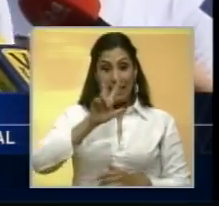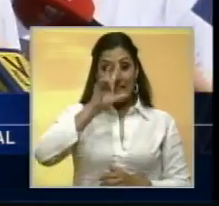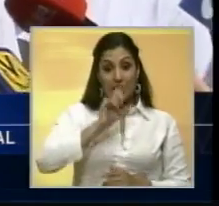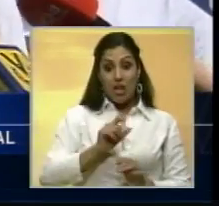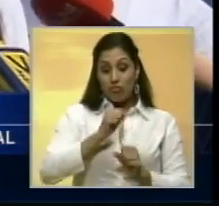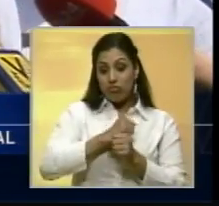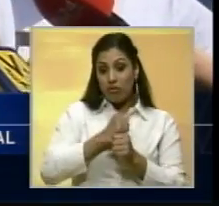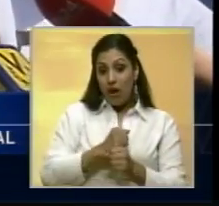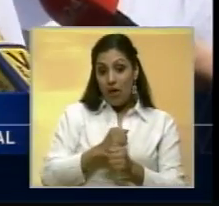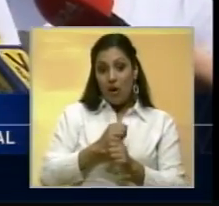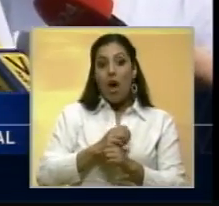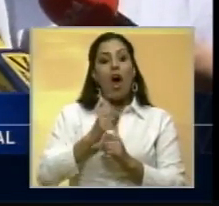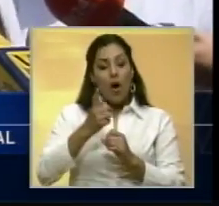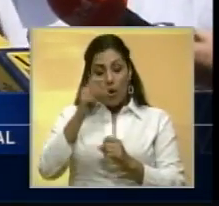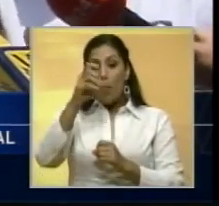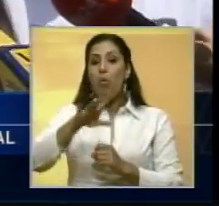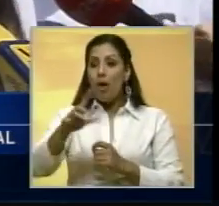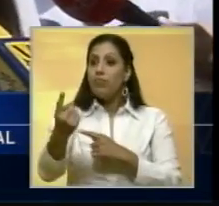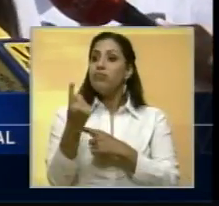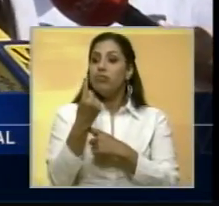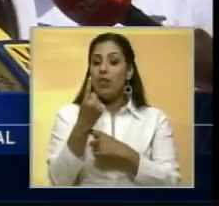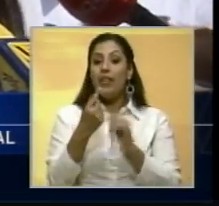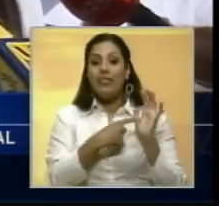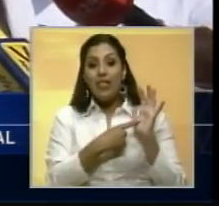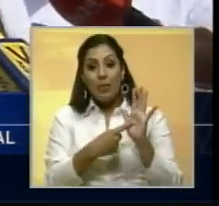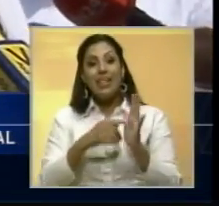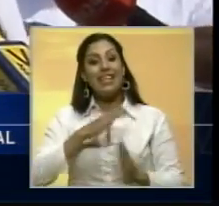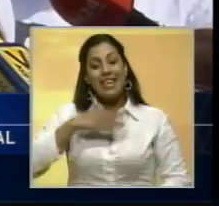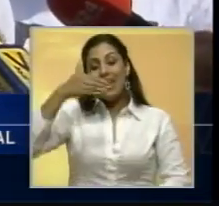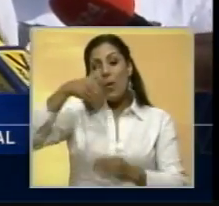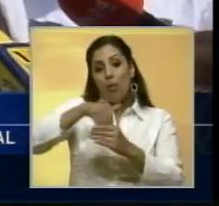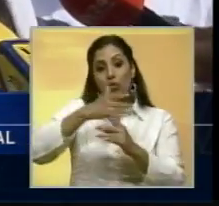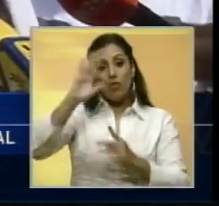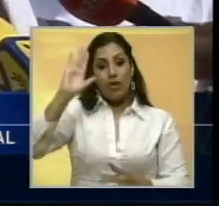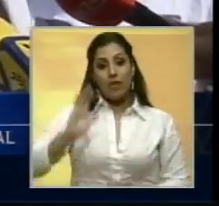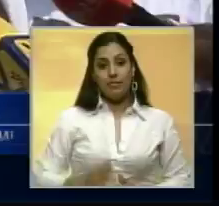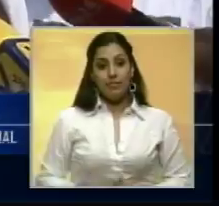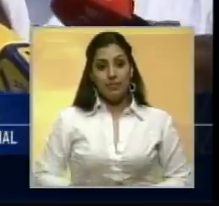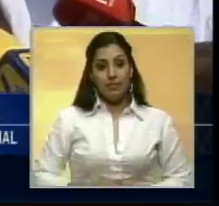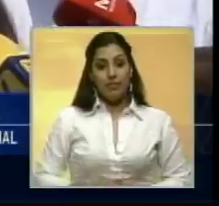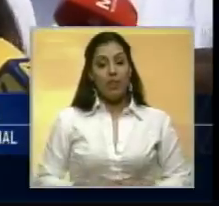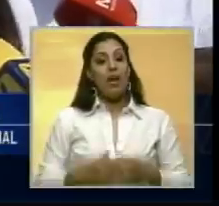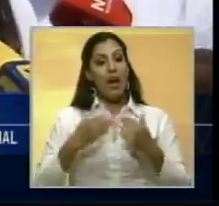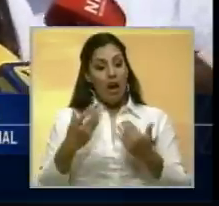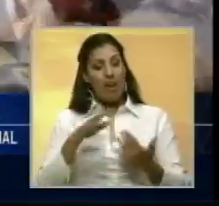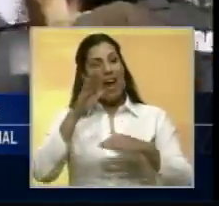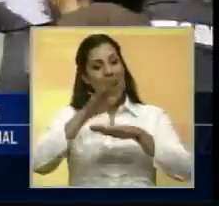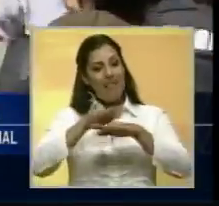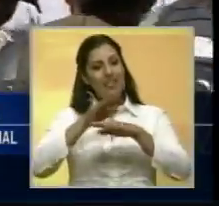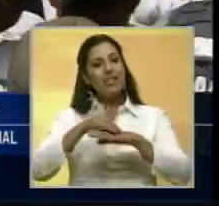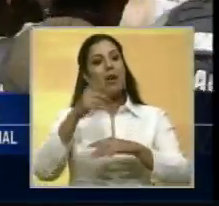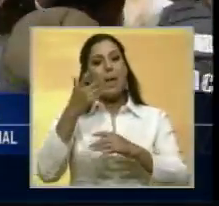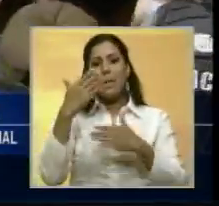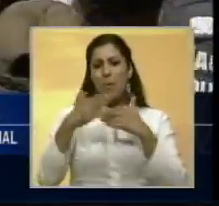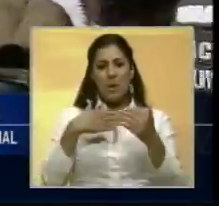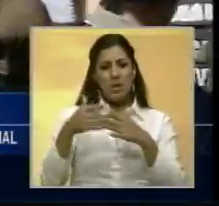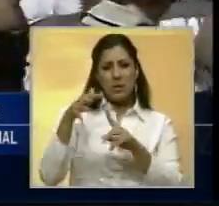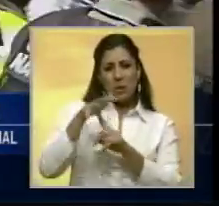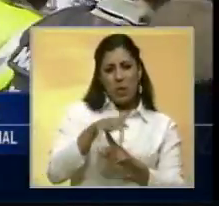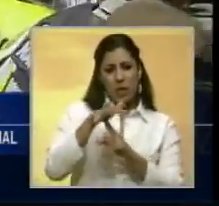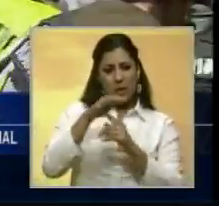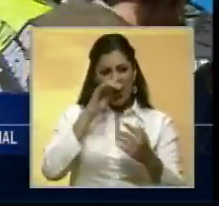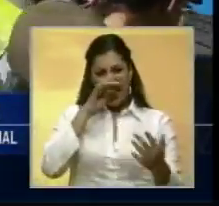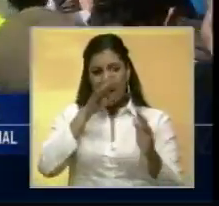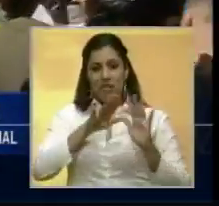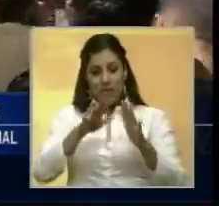mitad de su mandato y el pueblo exige, y lo ha demostrado, que quiere salir de él. Asimismo, manifestaron que pese a estas acciones